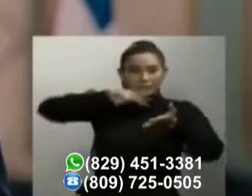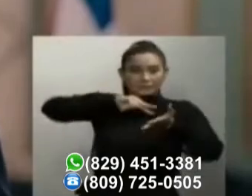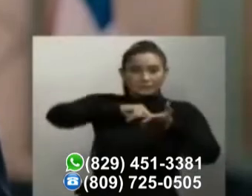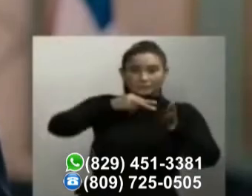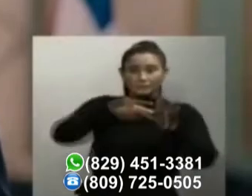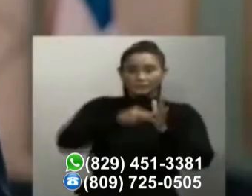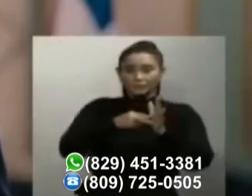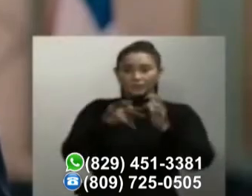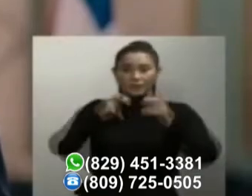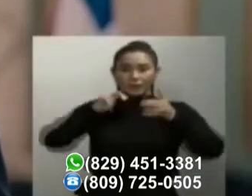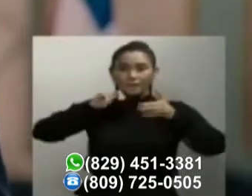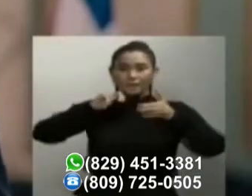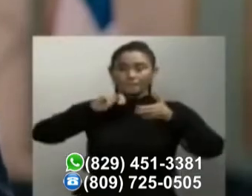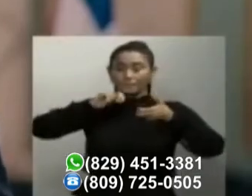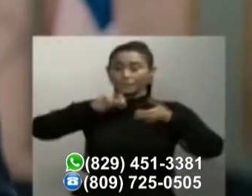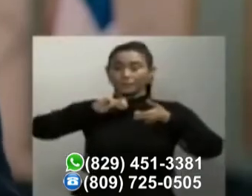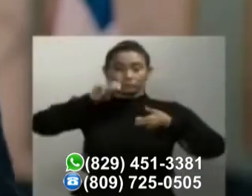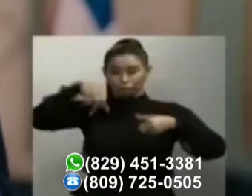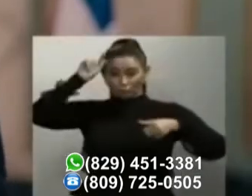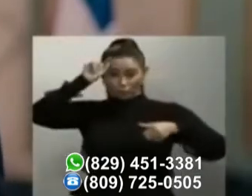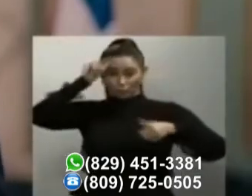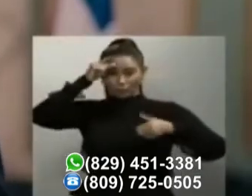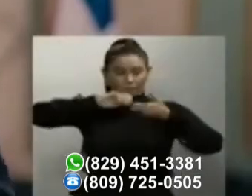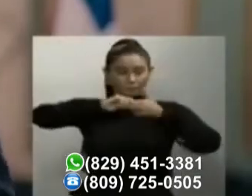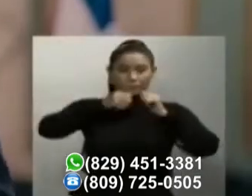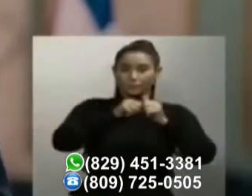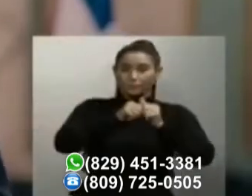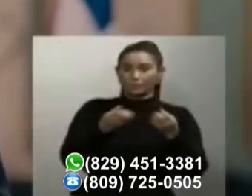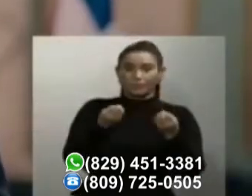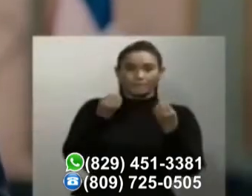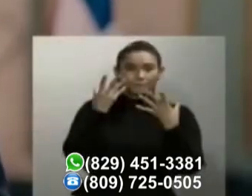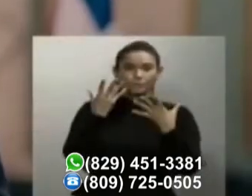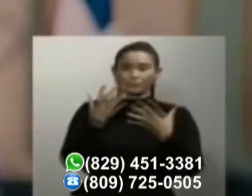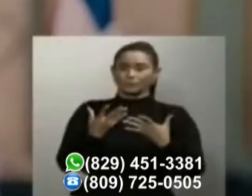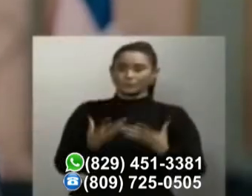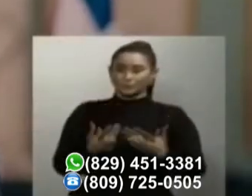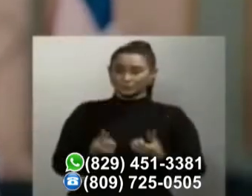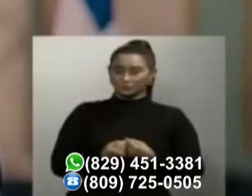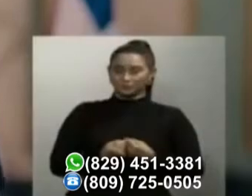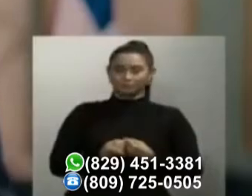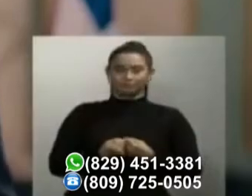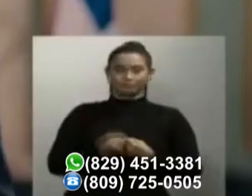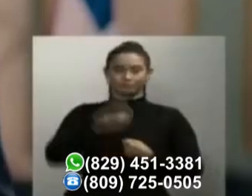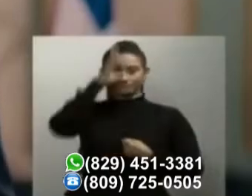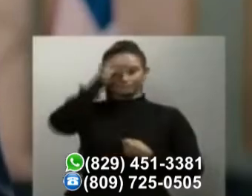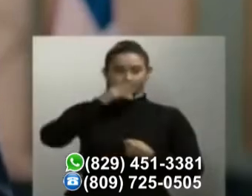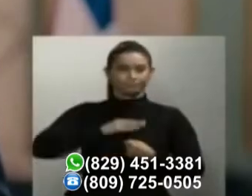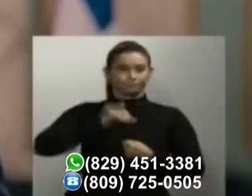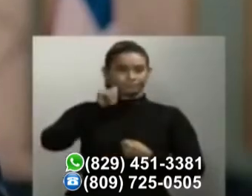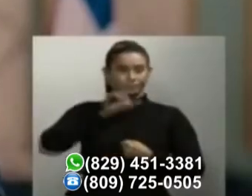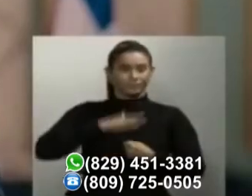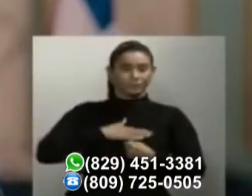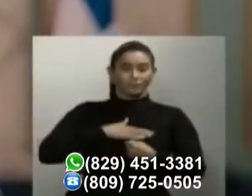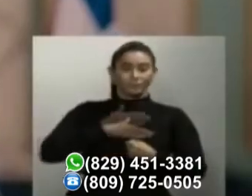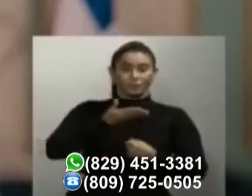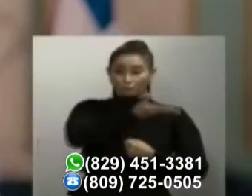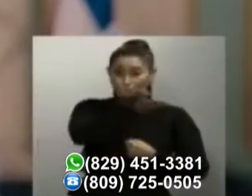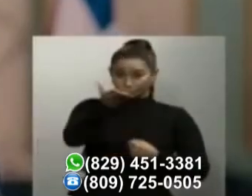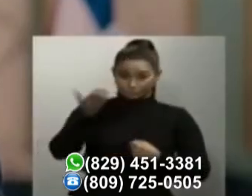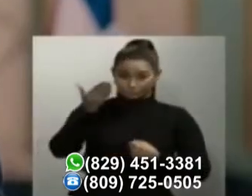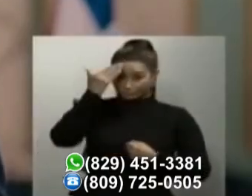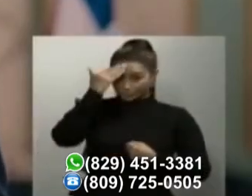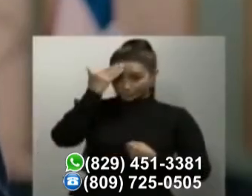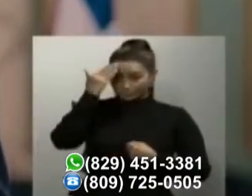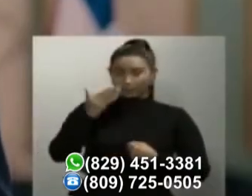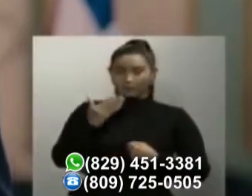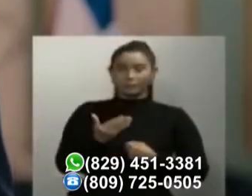josé ignacio paliza anunció que el presidente luís abinader corona se dirigirá al país a través de una cadena de radio